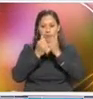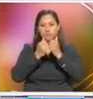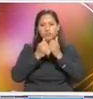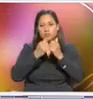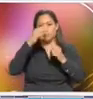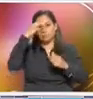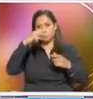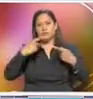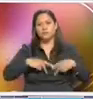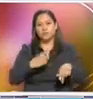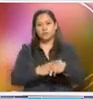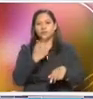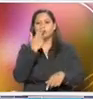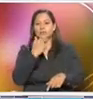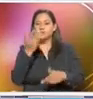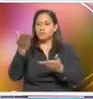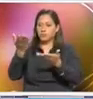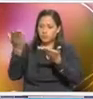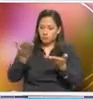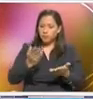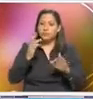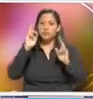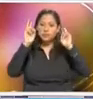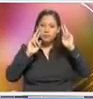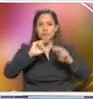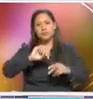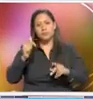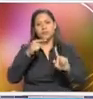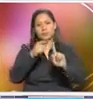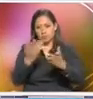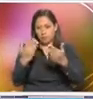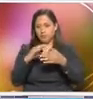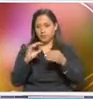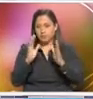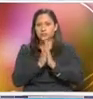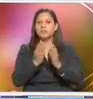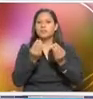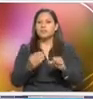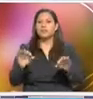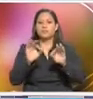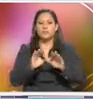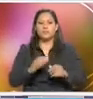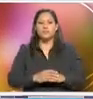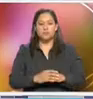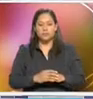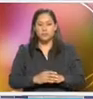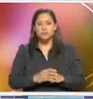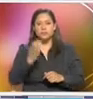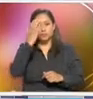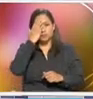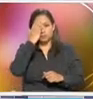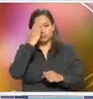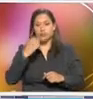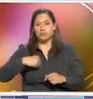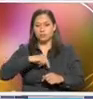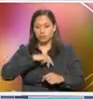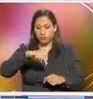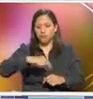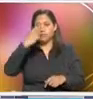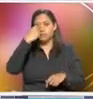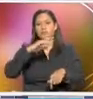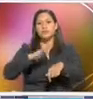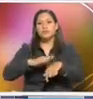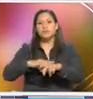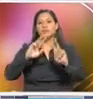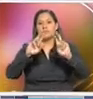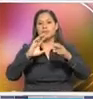Mexicana de Diabetes, pero también tu visita tiene otro objetivo. Yo quiero que nos lo compartan porque es importante Sí. reconocerlo. Estamos aquí también para